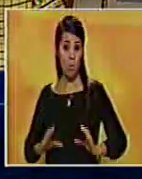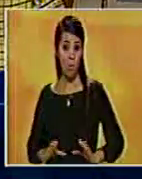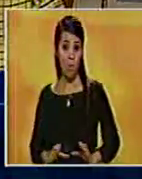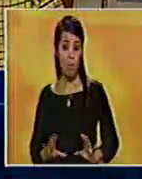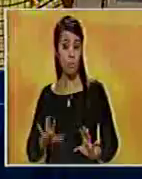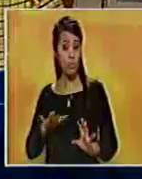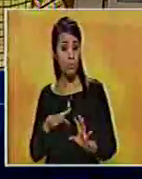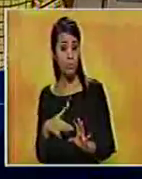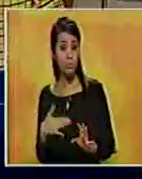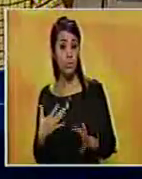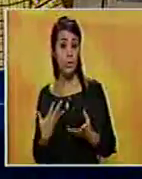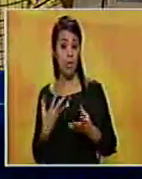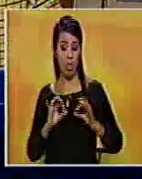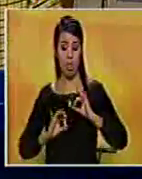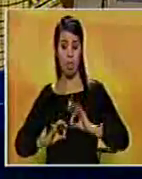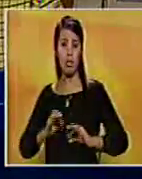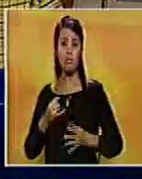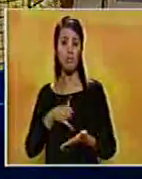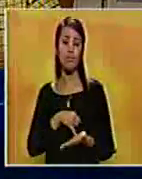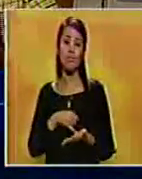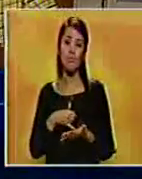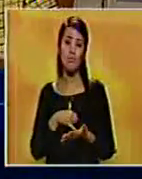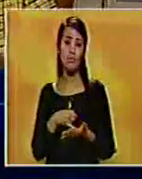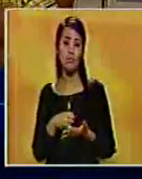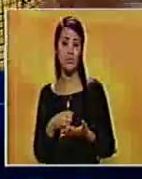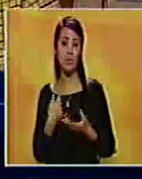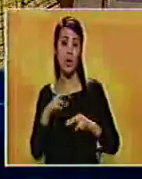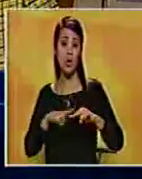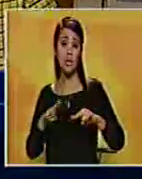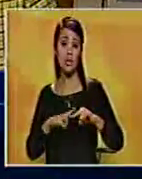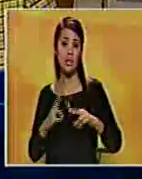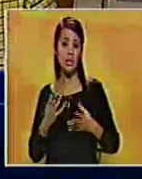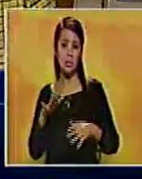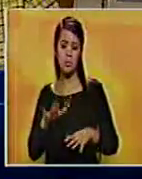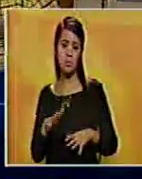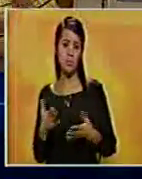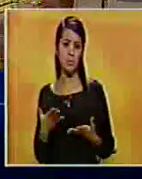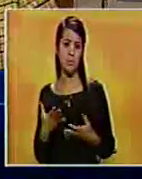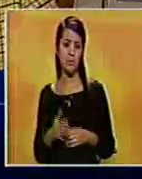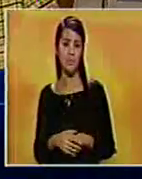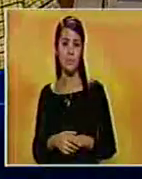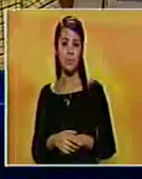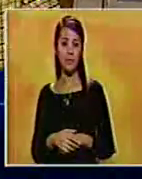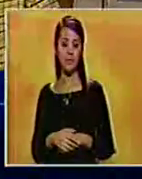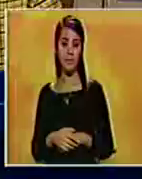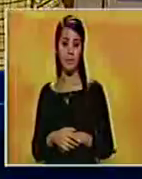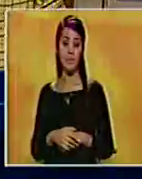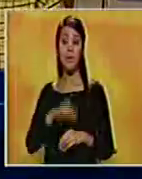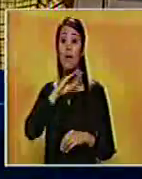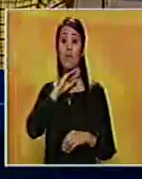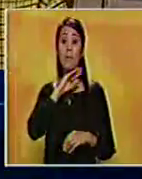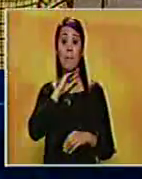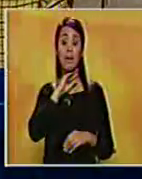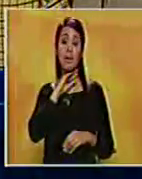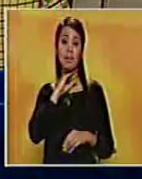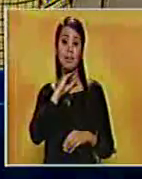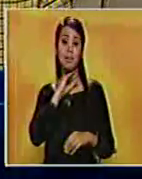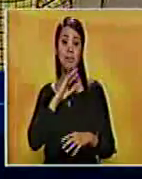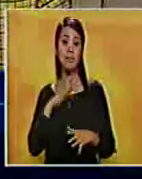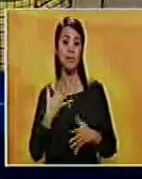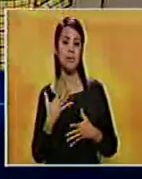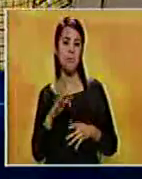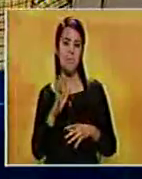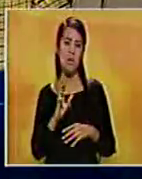más unidades glóbulos rojos por unidad de tiempo los niños tienen menos glóbulos rojos por un tema de tamaño entonces una enfermedad que puede tardar